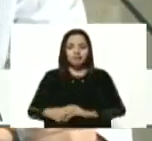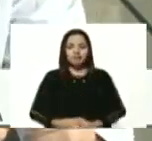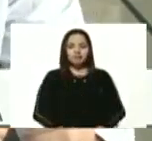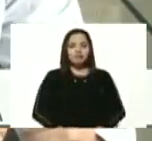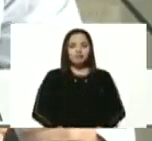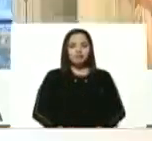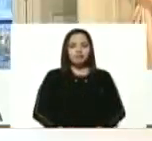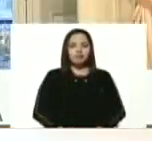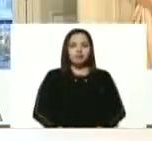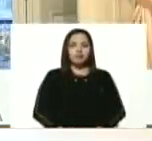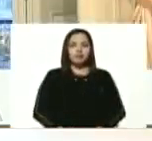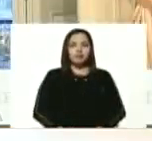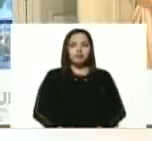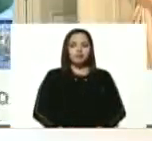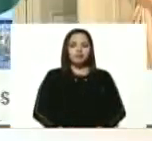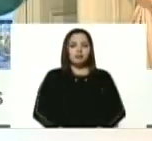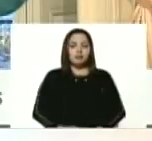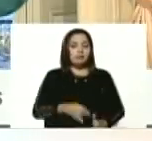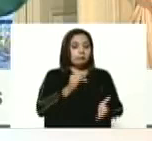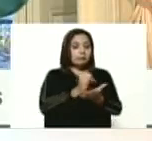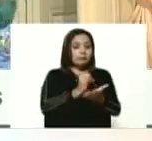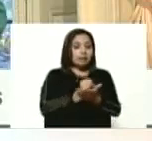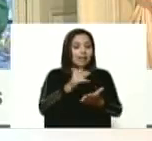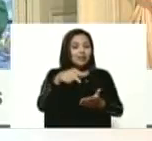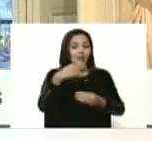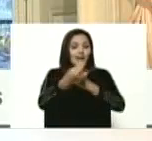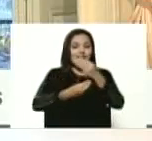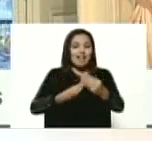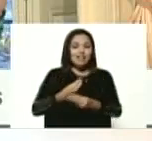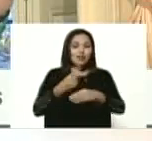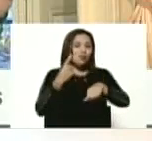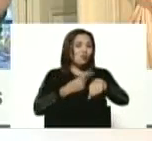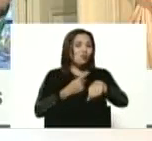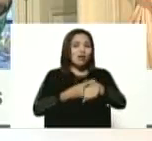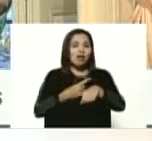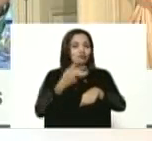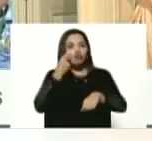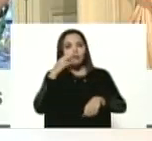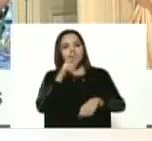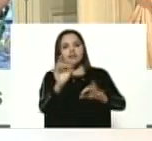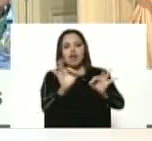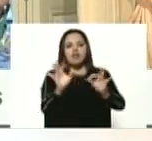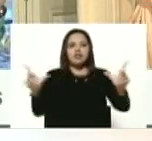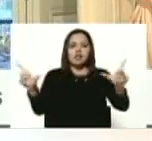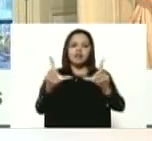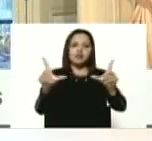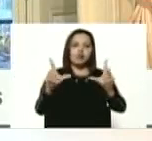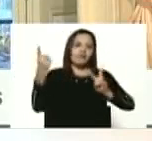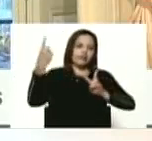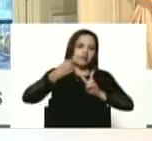Fíjate, Alfred Nazaret, lo único es que ese programa lo pasa en un horario que no lo ve nadie.